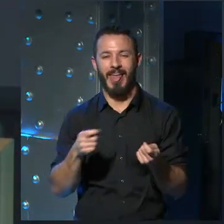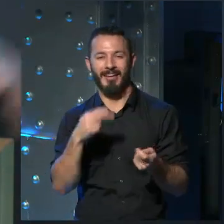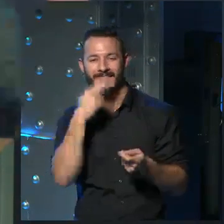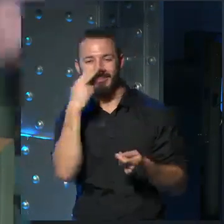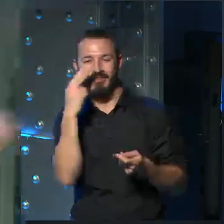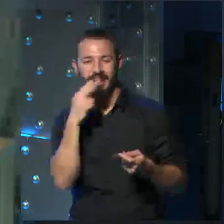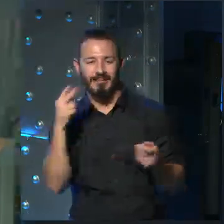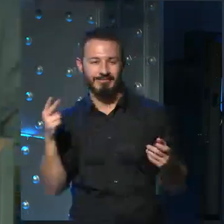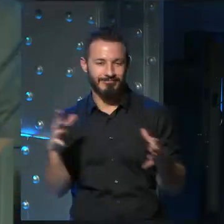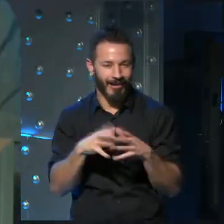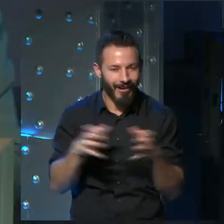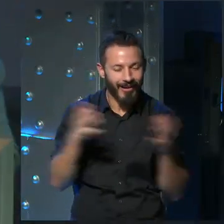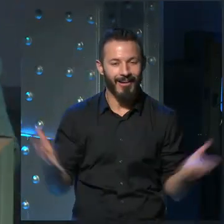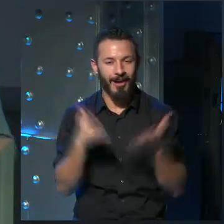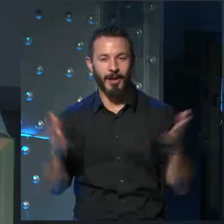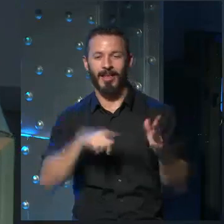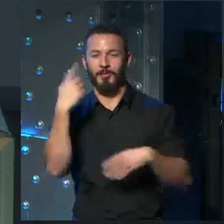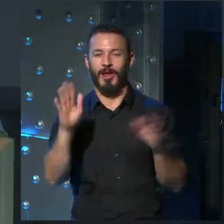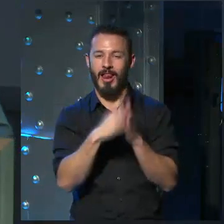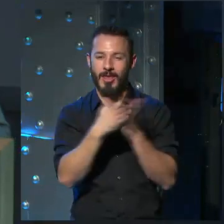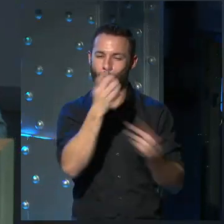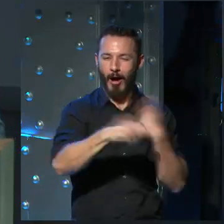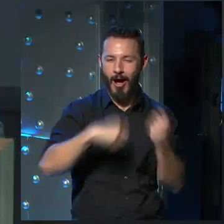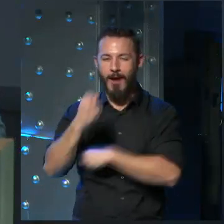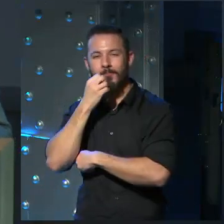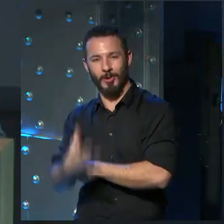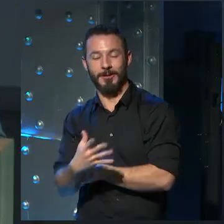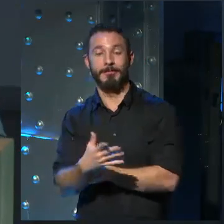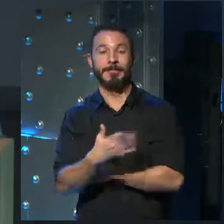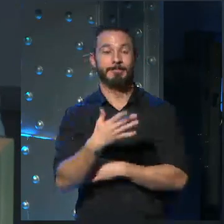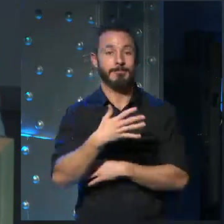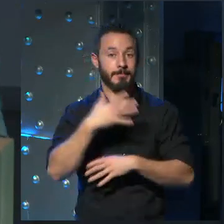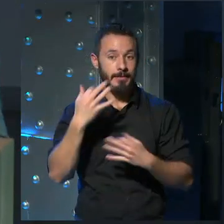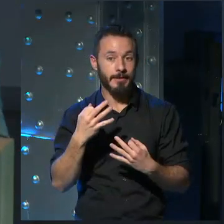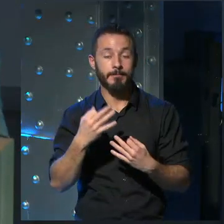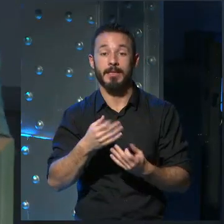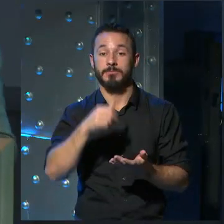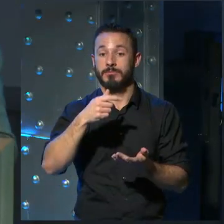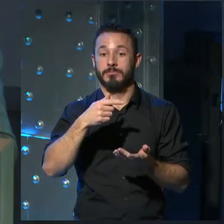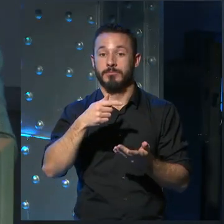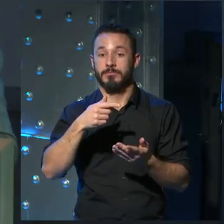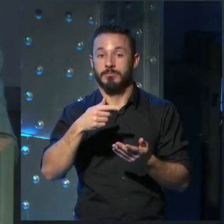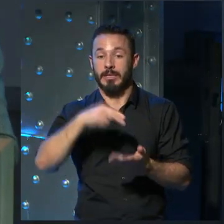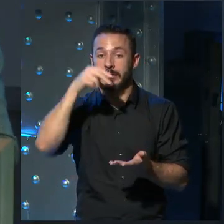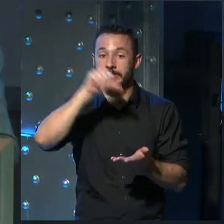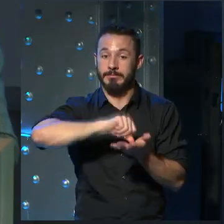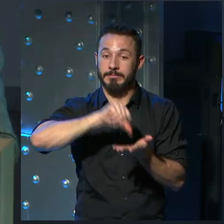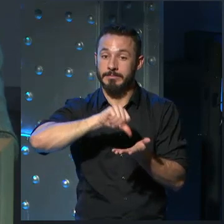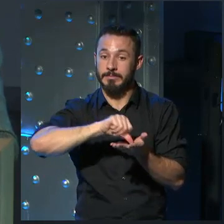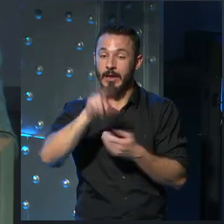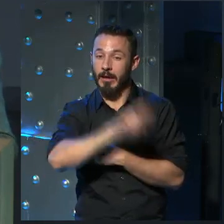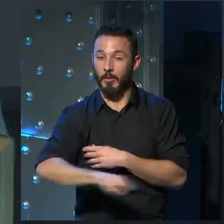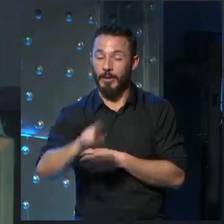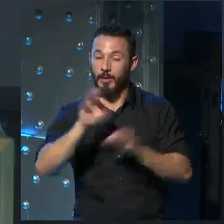y que el libro sea un bestseller, que son en realidad el recuperar la ciudad como